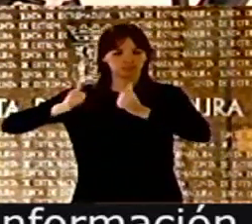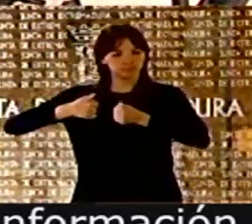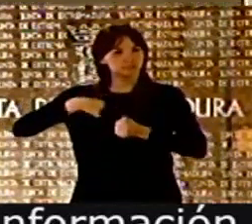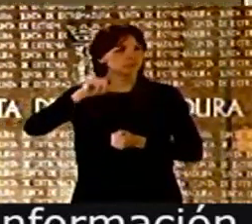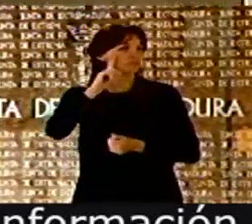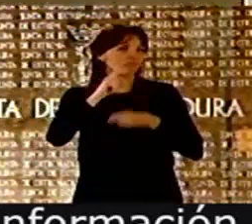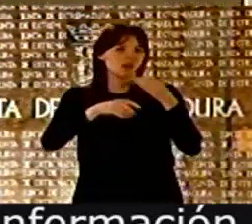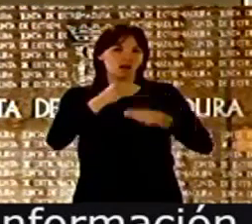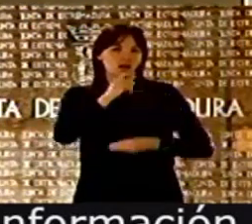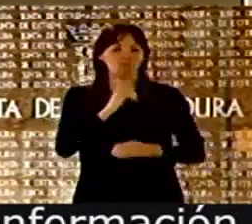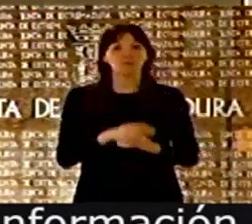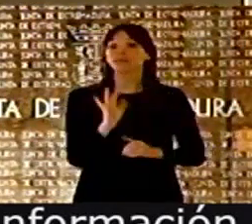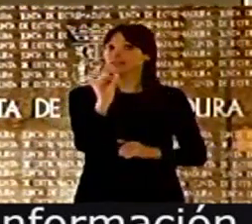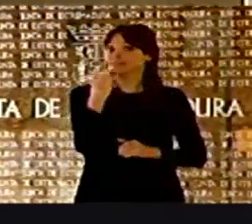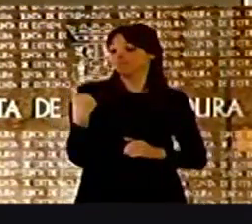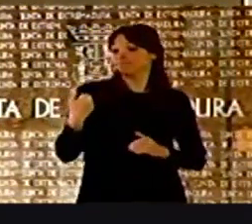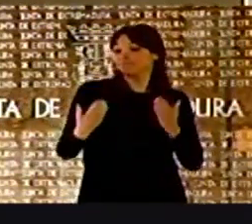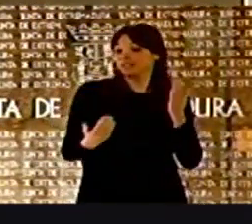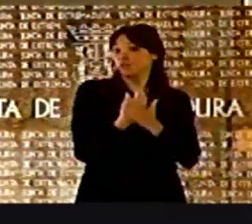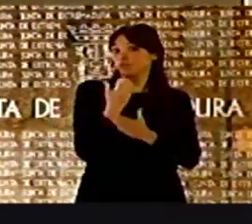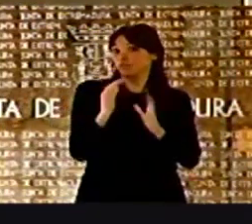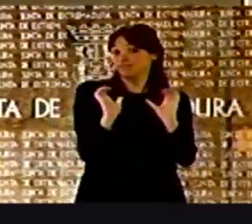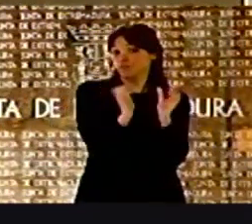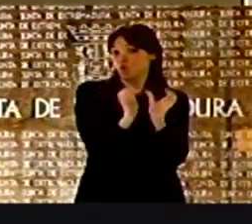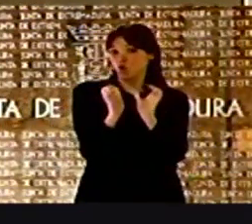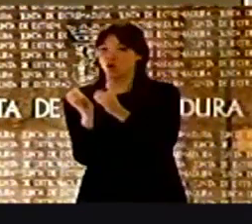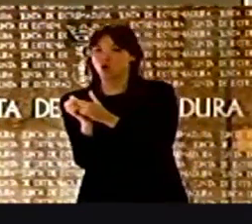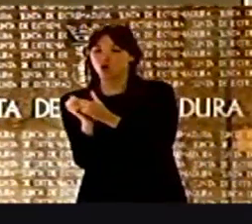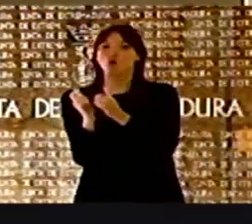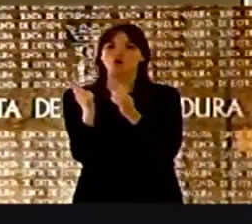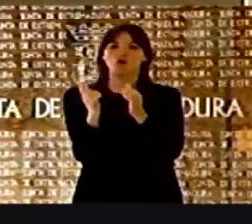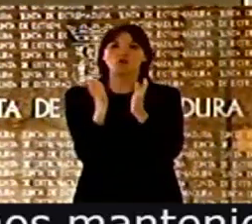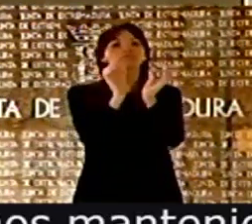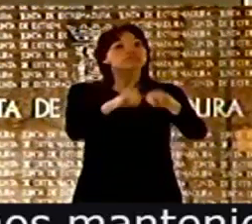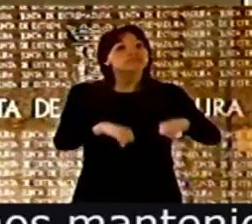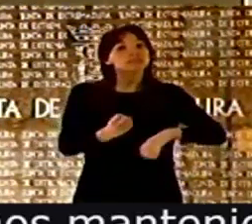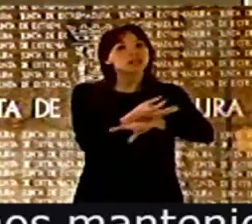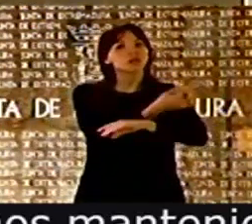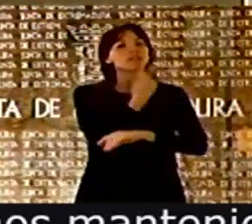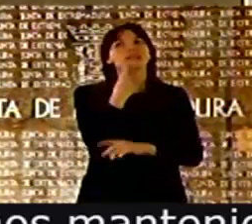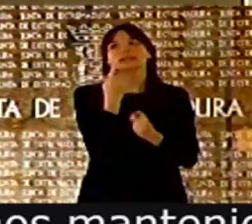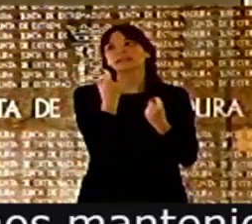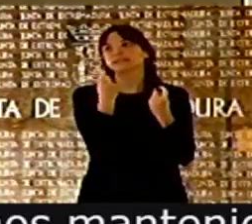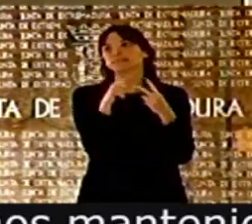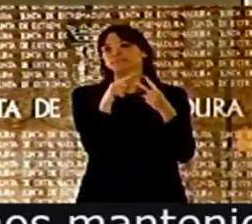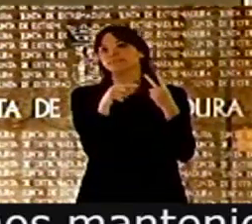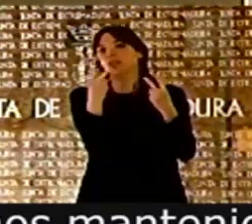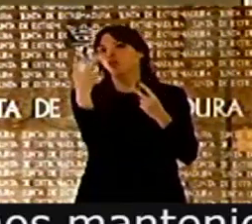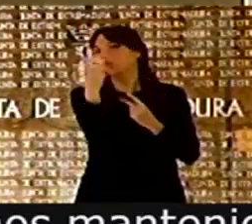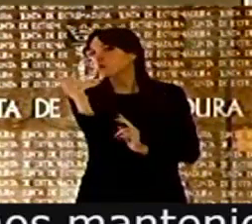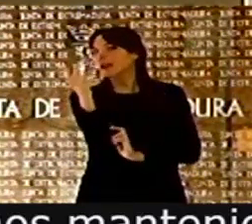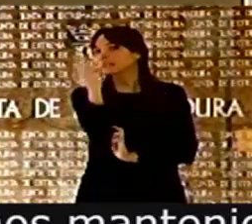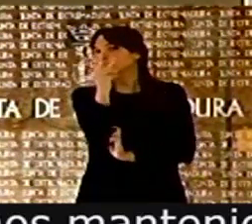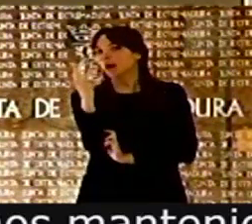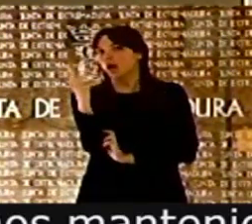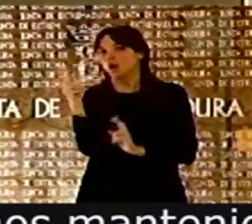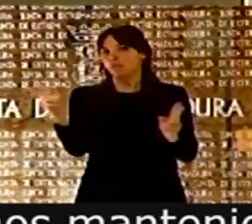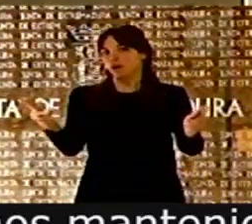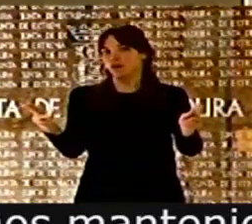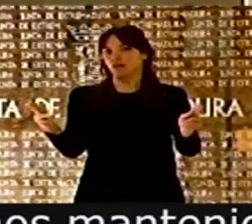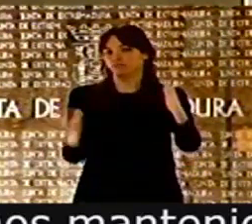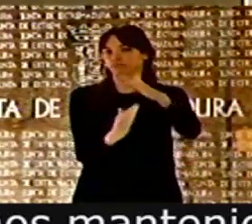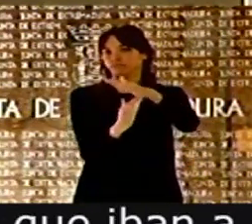de las reuniones que hemos mantenido en el Pacto por el Ferrocarril nos manifestaron que iban a necesitar 2 o 3 semanas de cortar las vías para